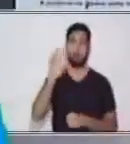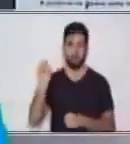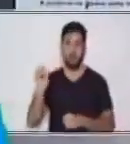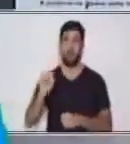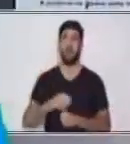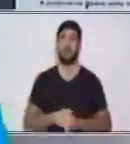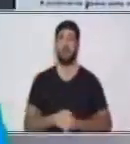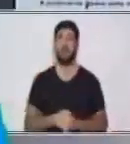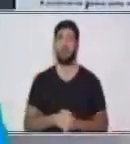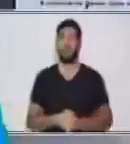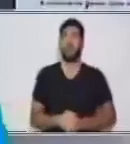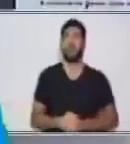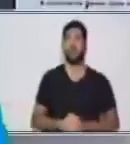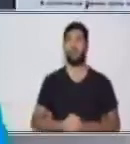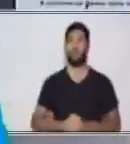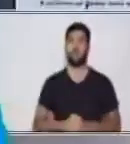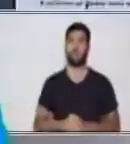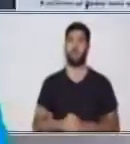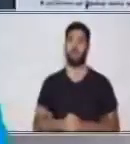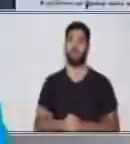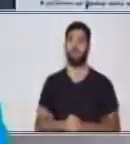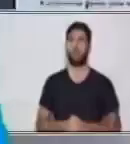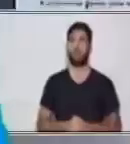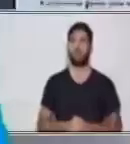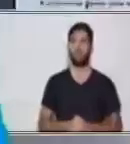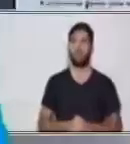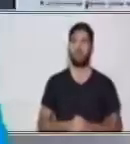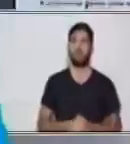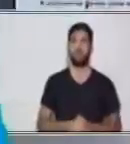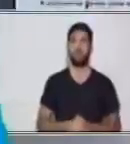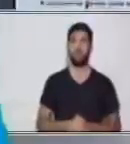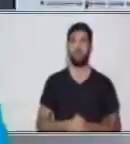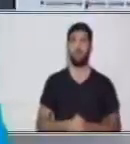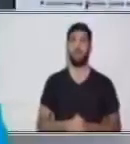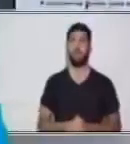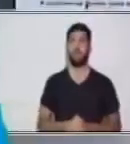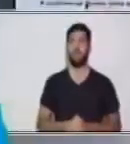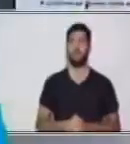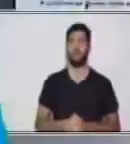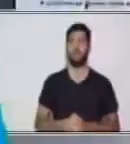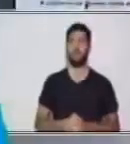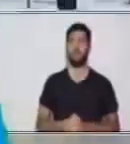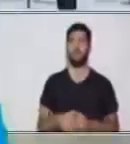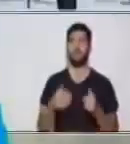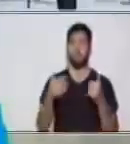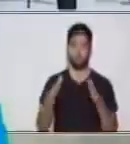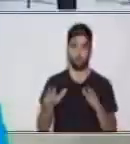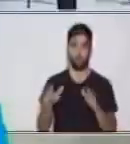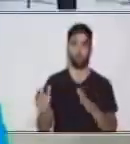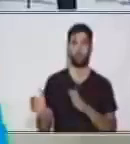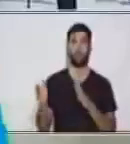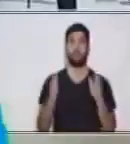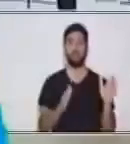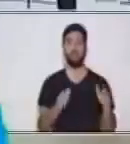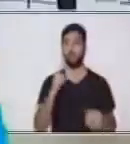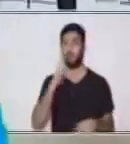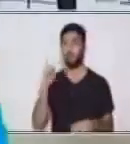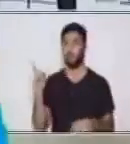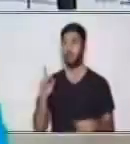11 tenemos 20. Luego tenemos a las